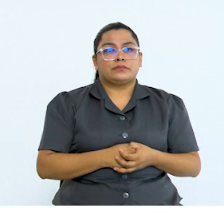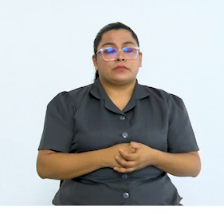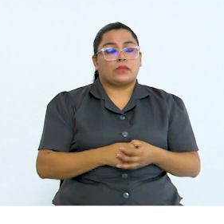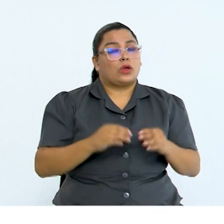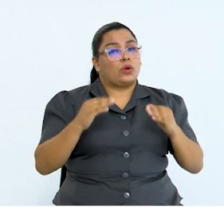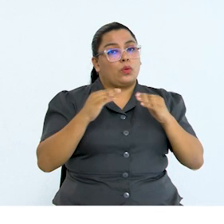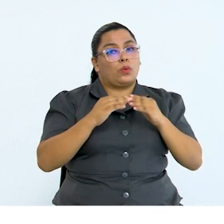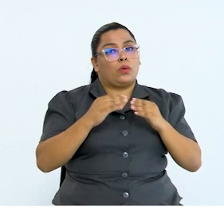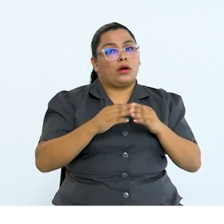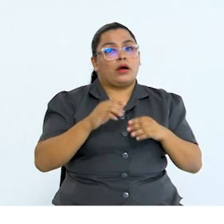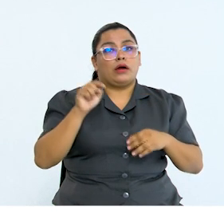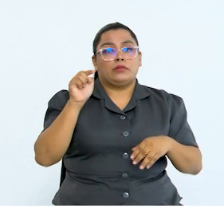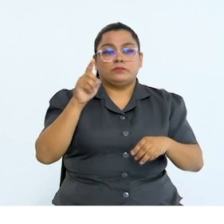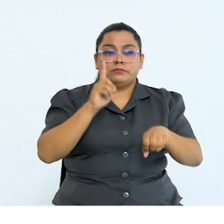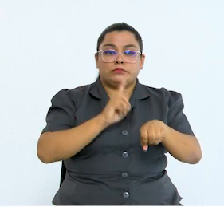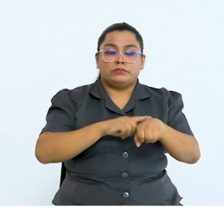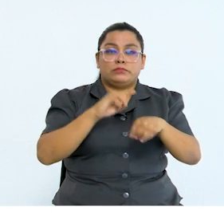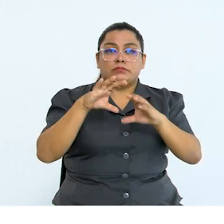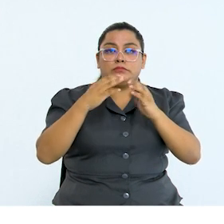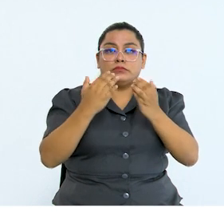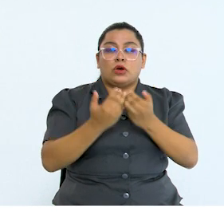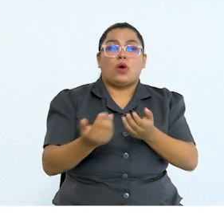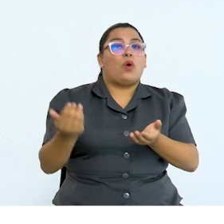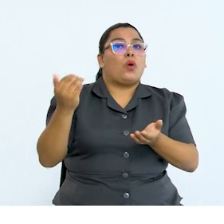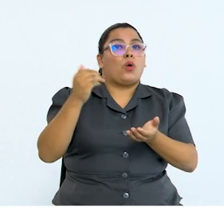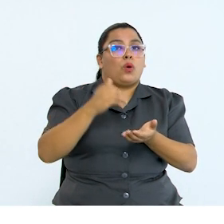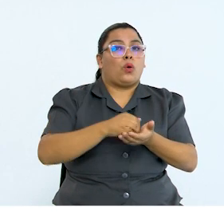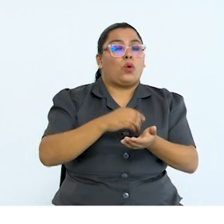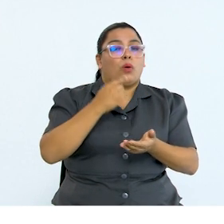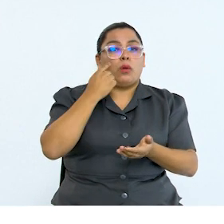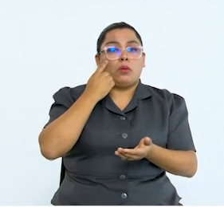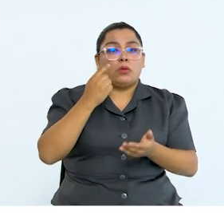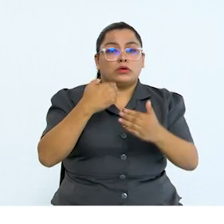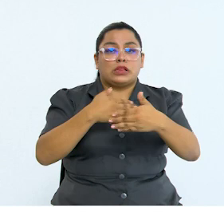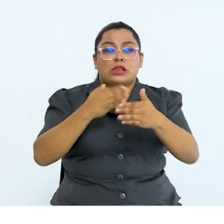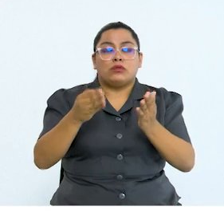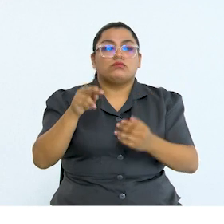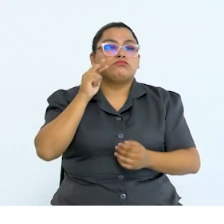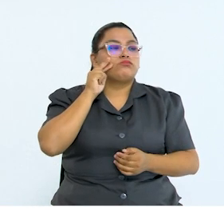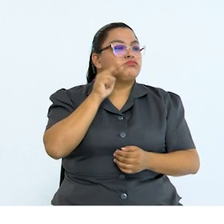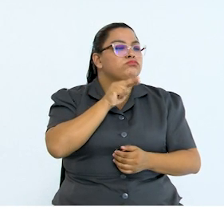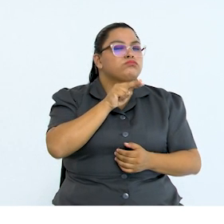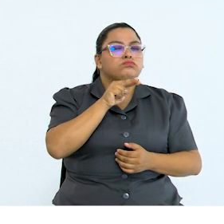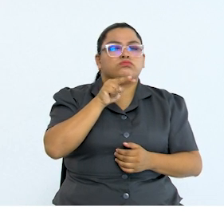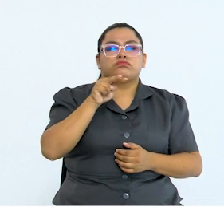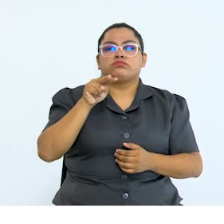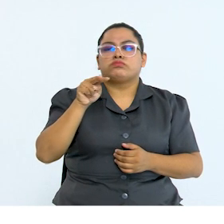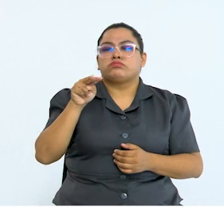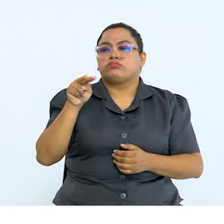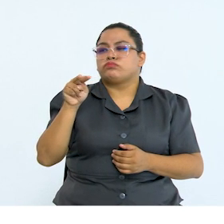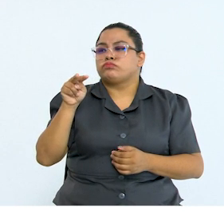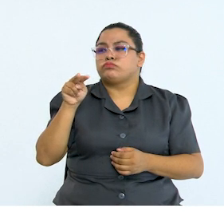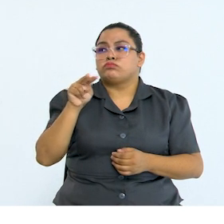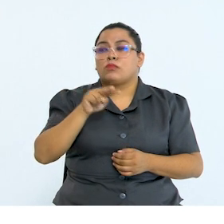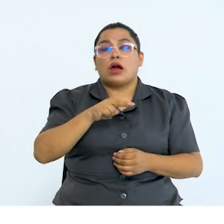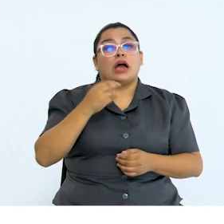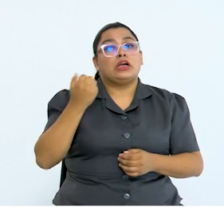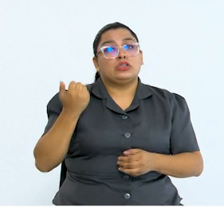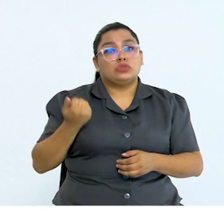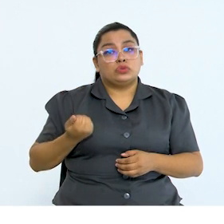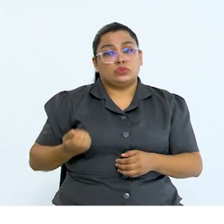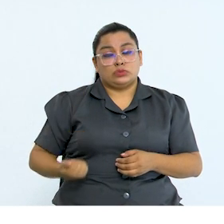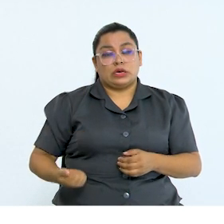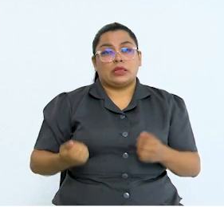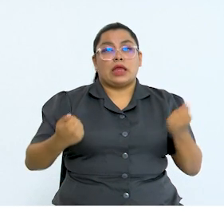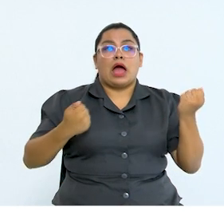la clase volvemos a recorrer el salón para brindar a los estudiantes el apoyo necesario, por ejemplo,